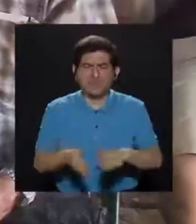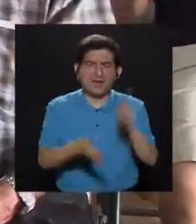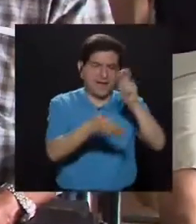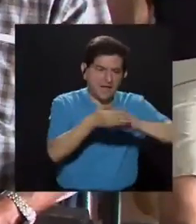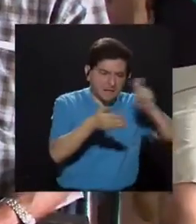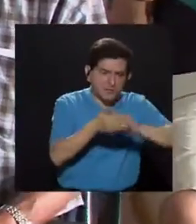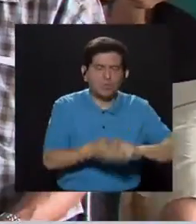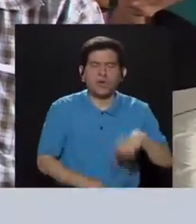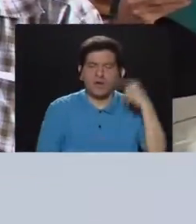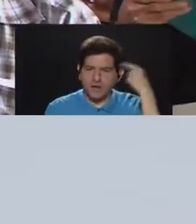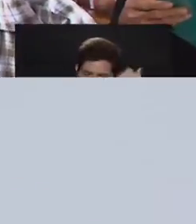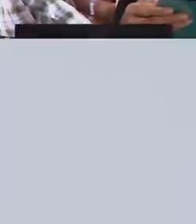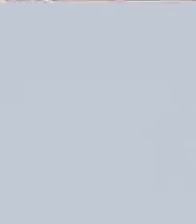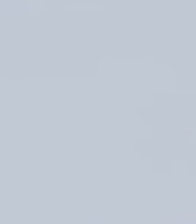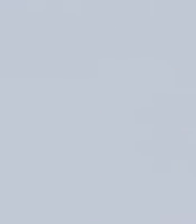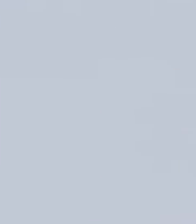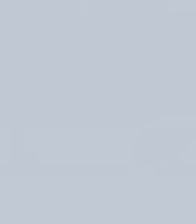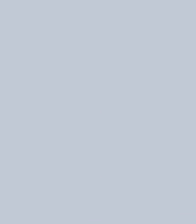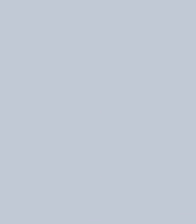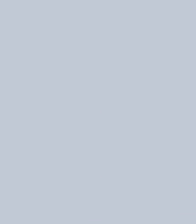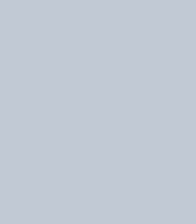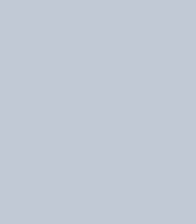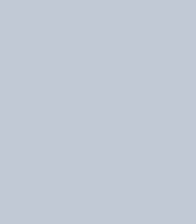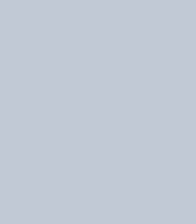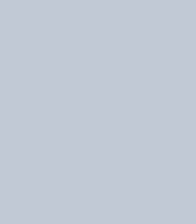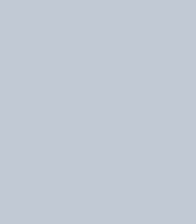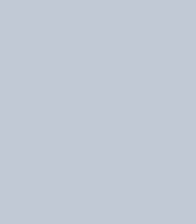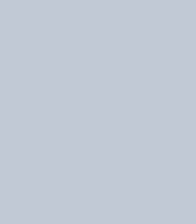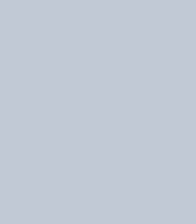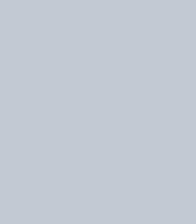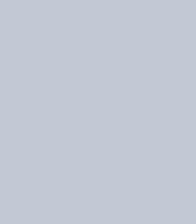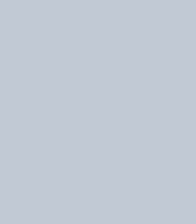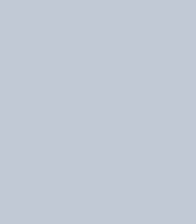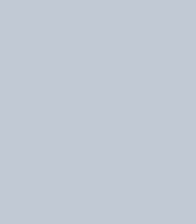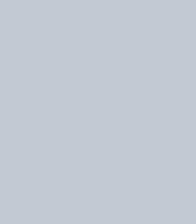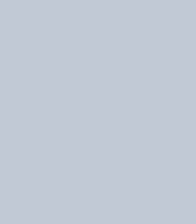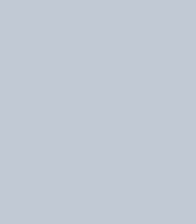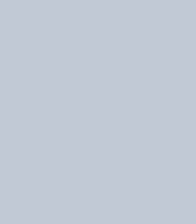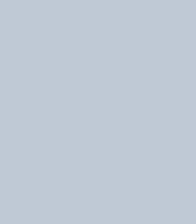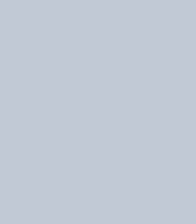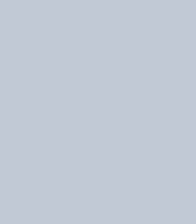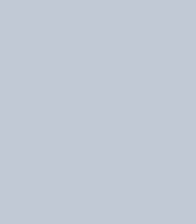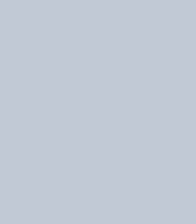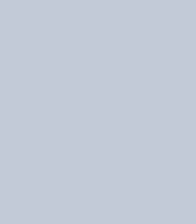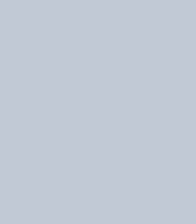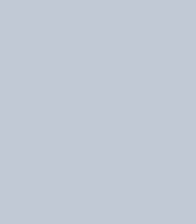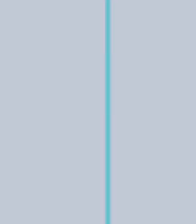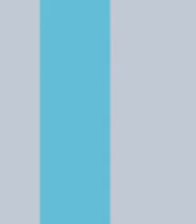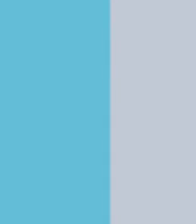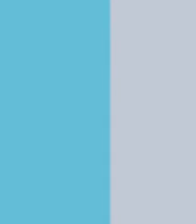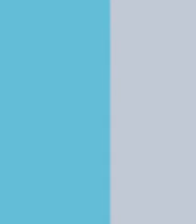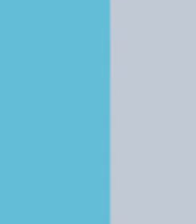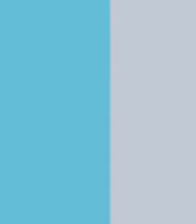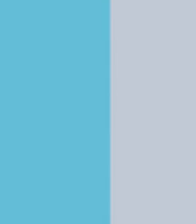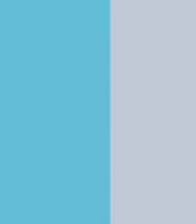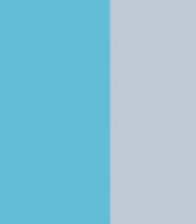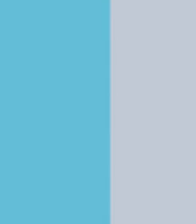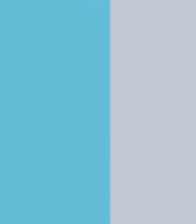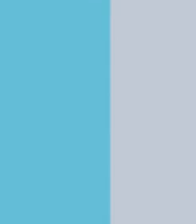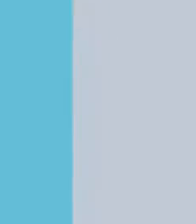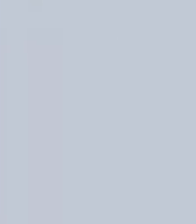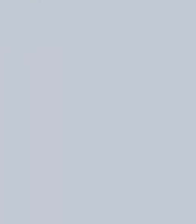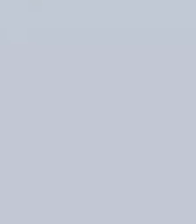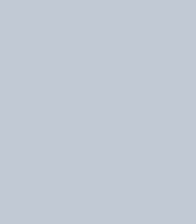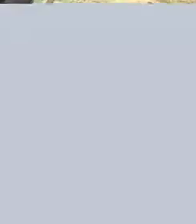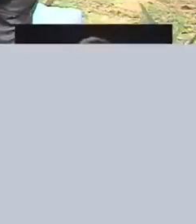comunitaria del agua. En el marco del Día Mundial del Agua, estrena este miércoles 22 de marzo a las 9:30 de la noche, con repetición